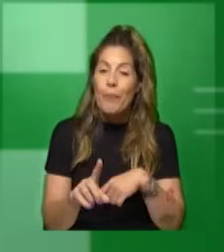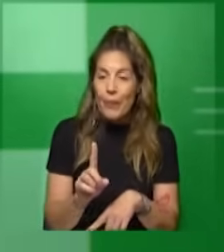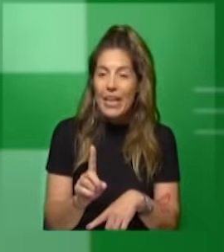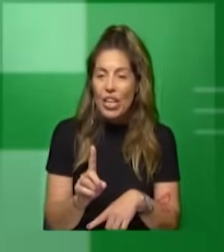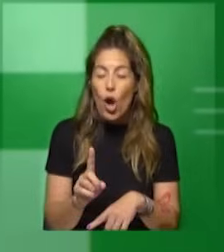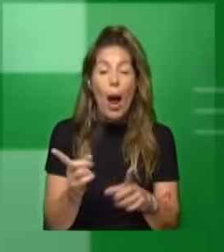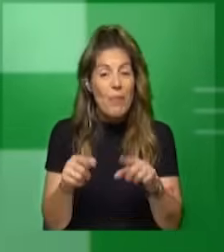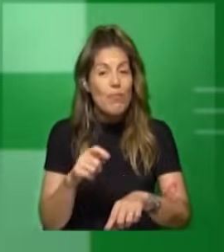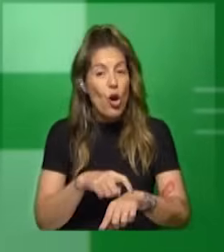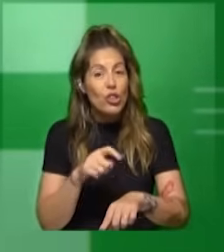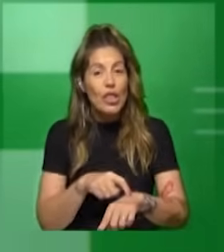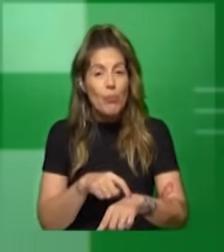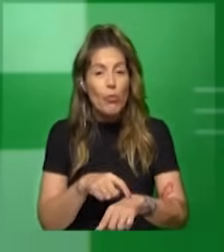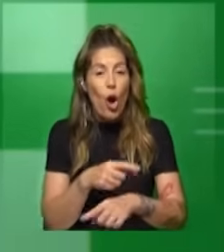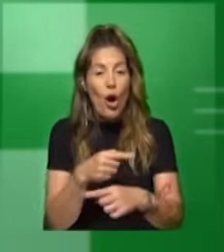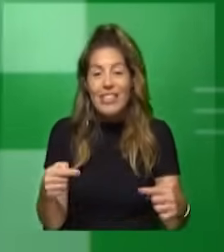pero a la misma vez es algo